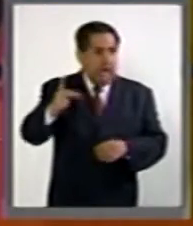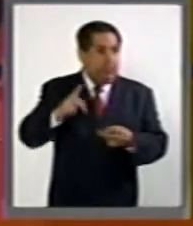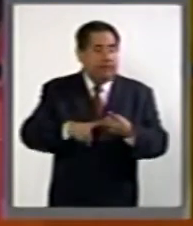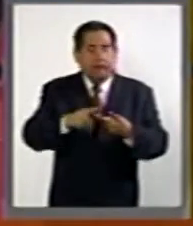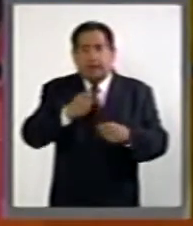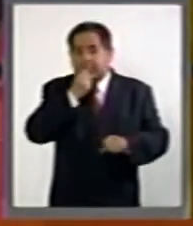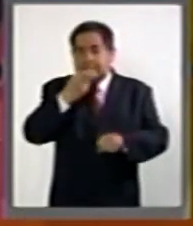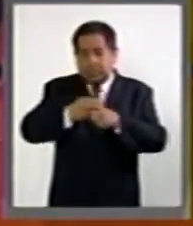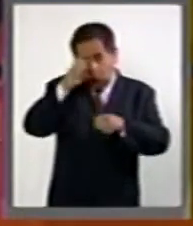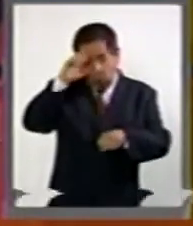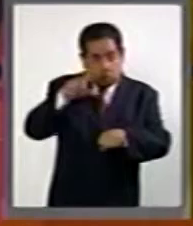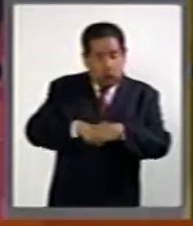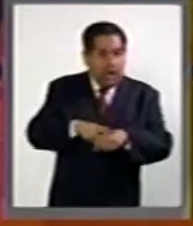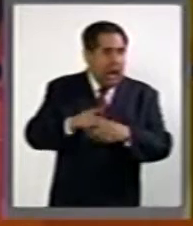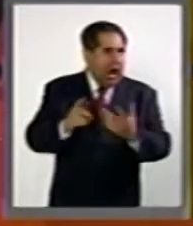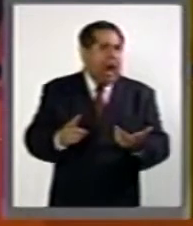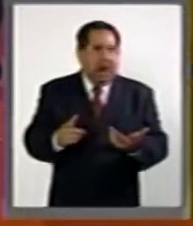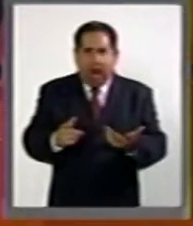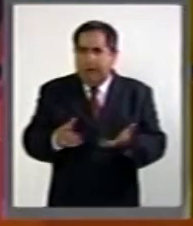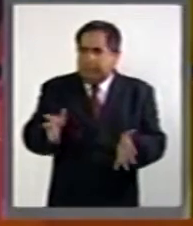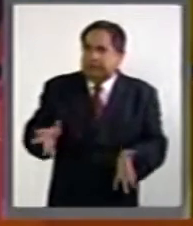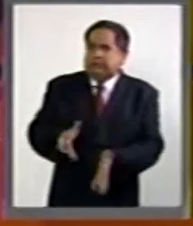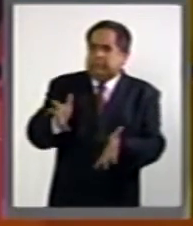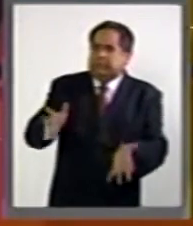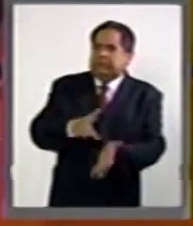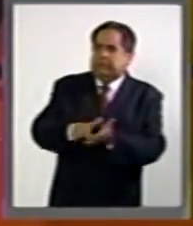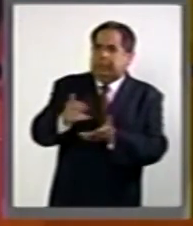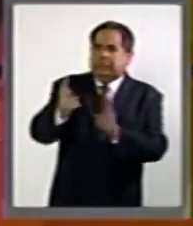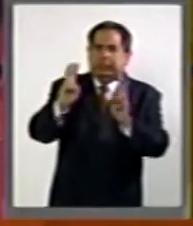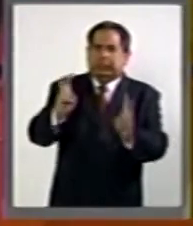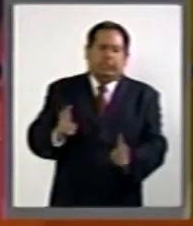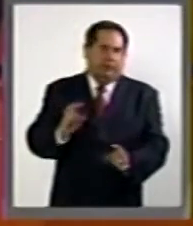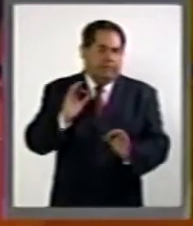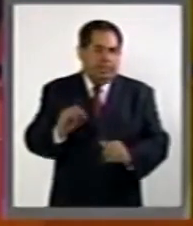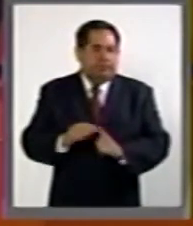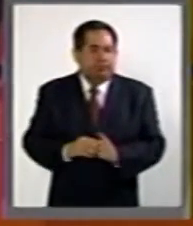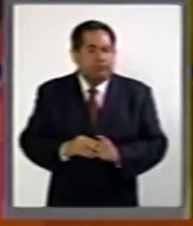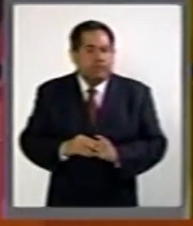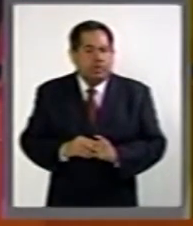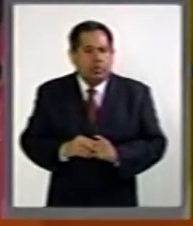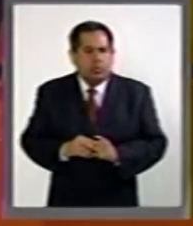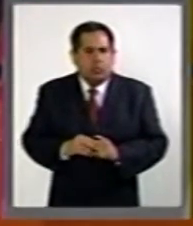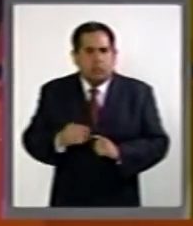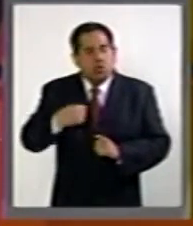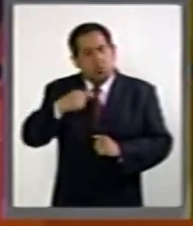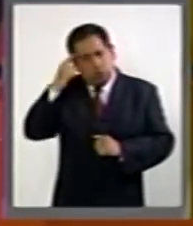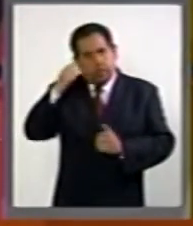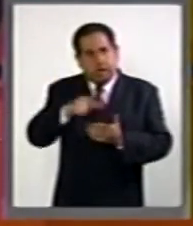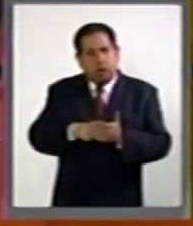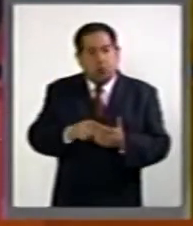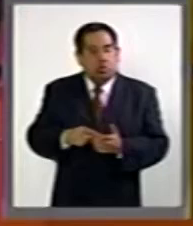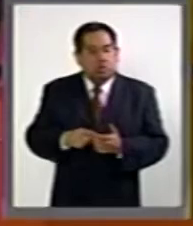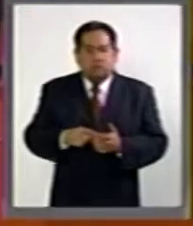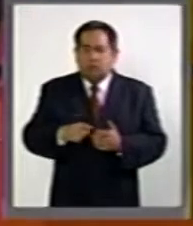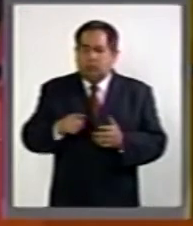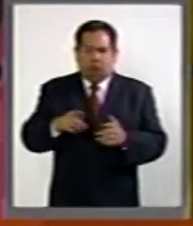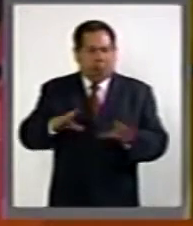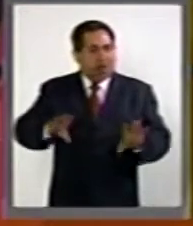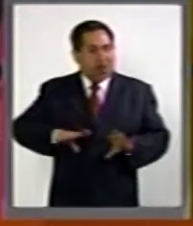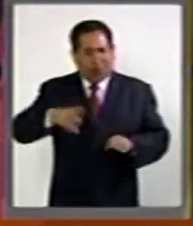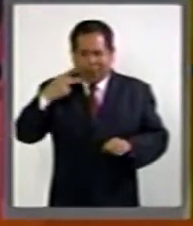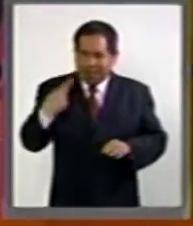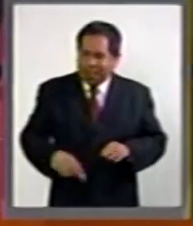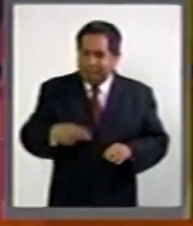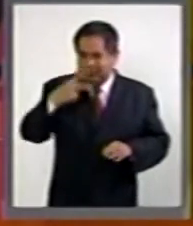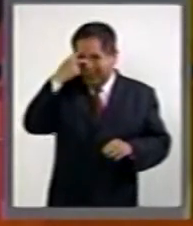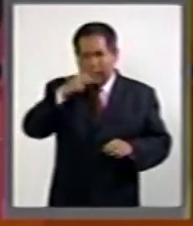Cultura enfatice en estos temas. Creo que el folclor